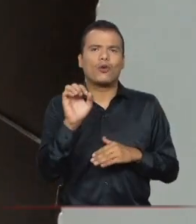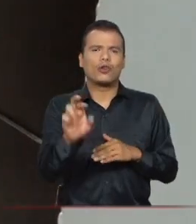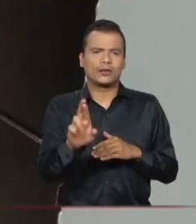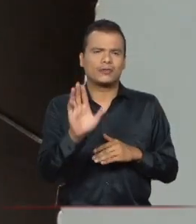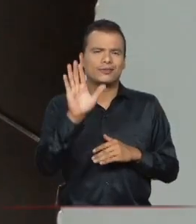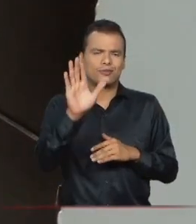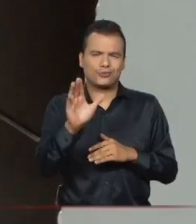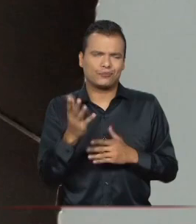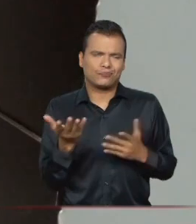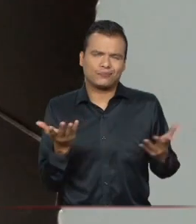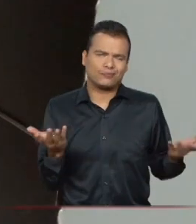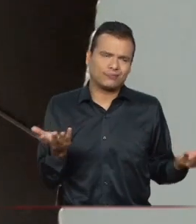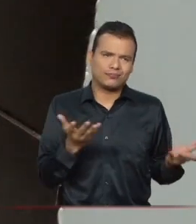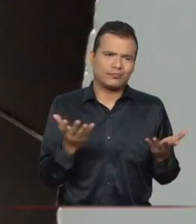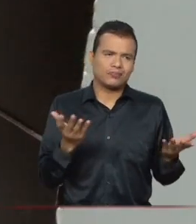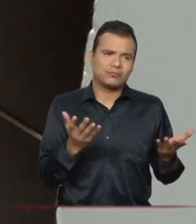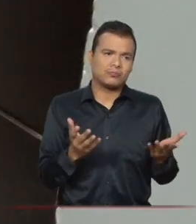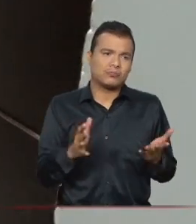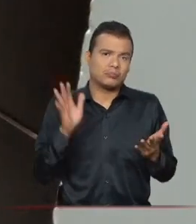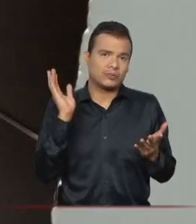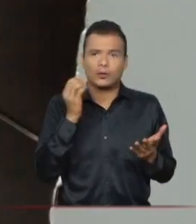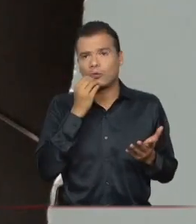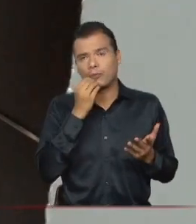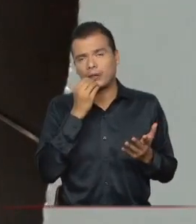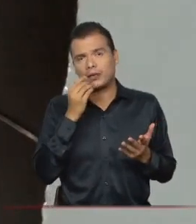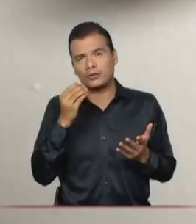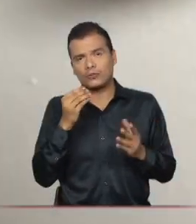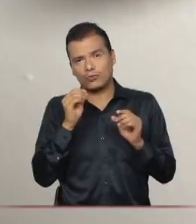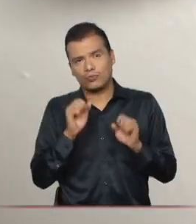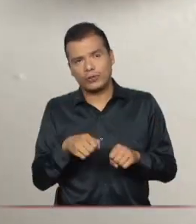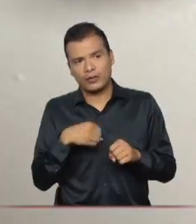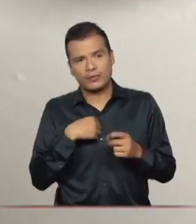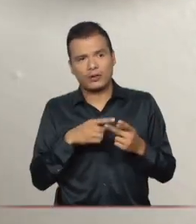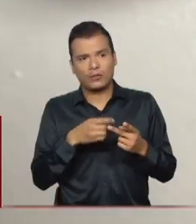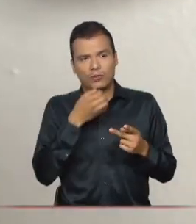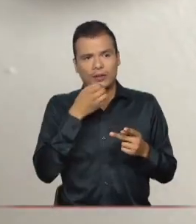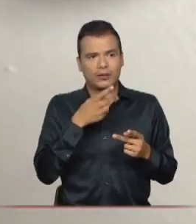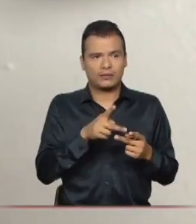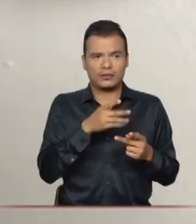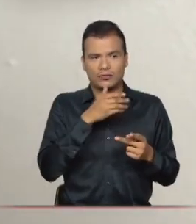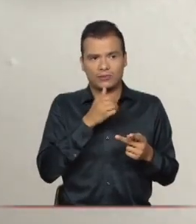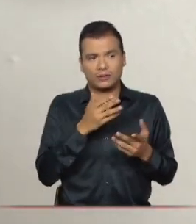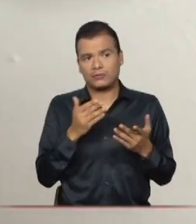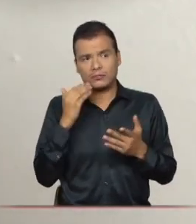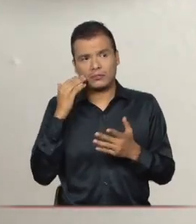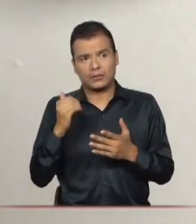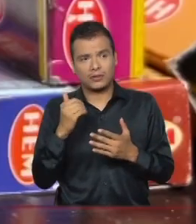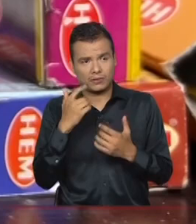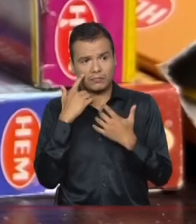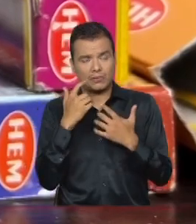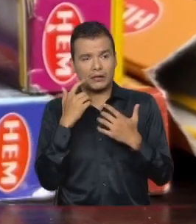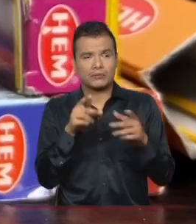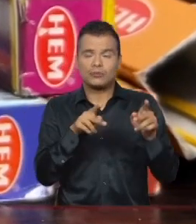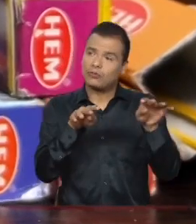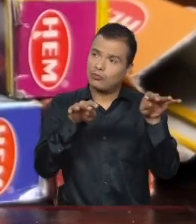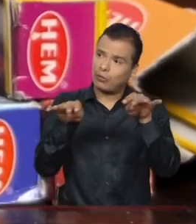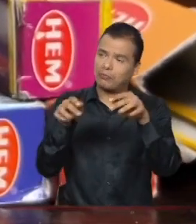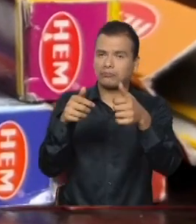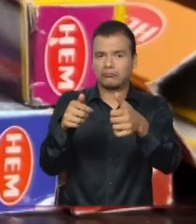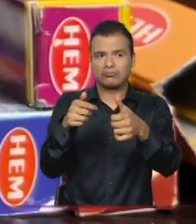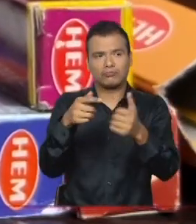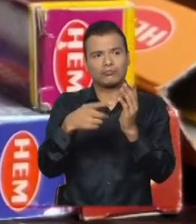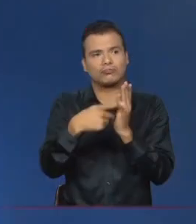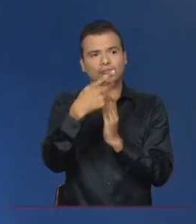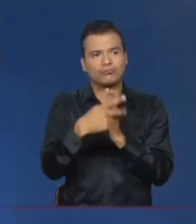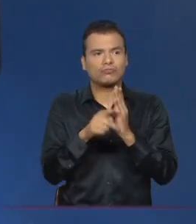y son niñas que si tienen para el desayuno, no tienen para el almuerzo. Maldonado sigue siendo una figura inspiradora a través de su proyecto, el